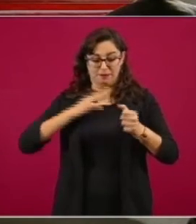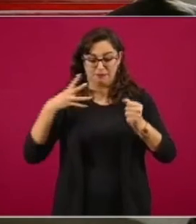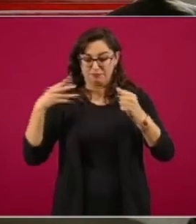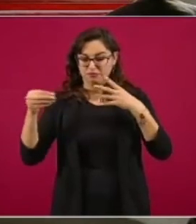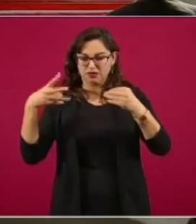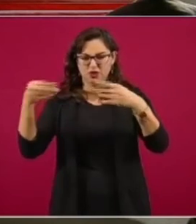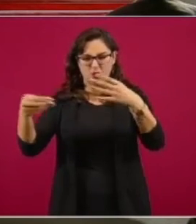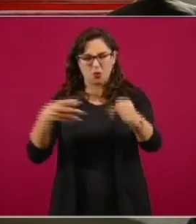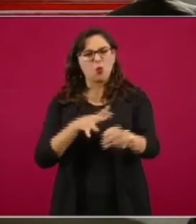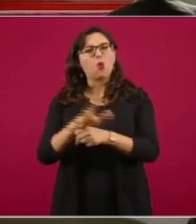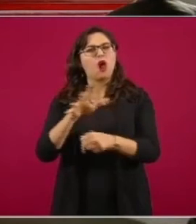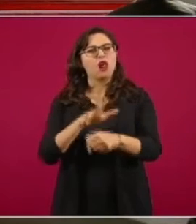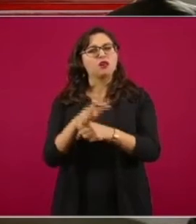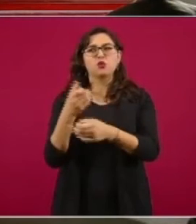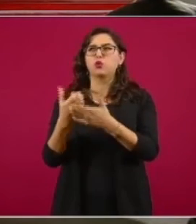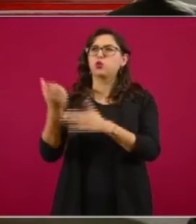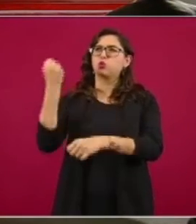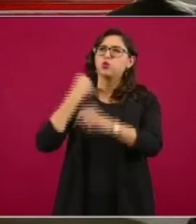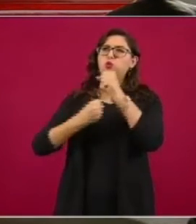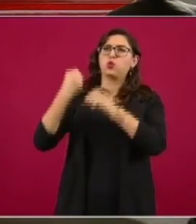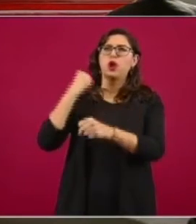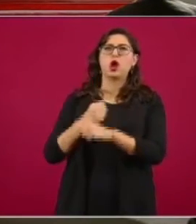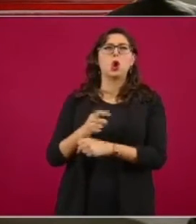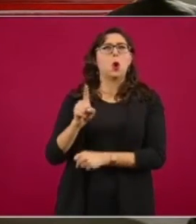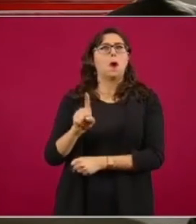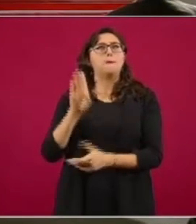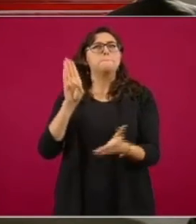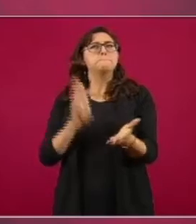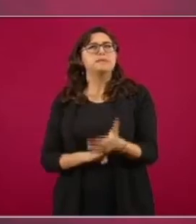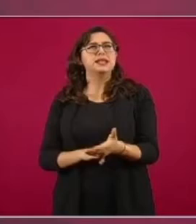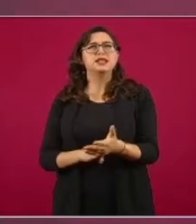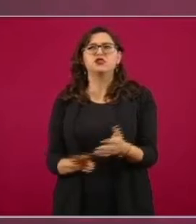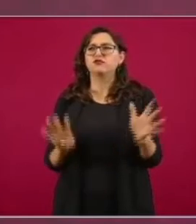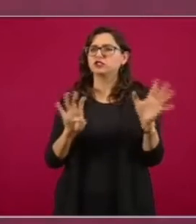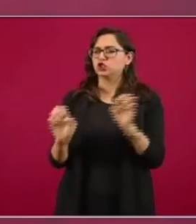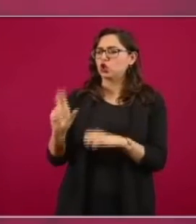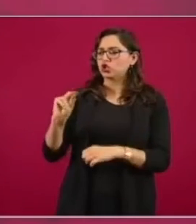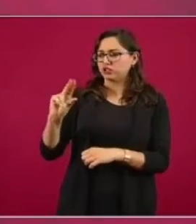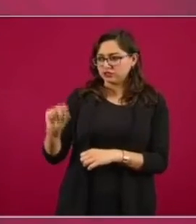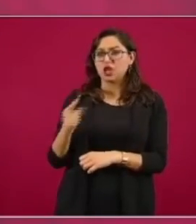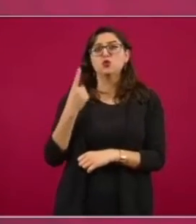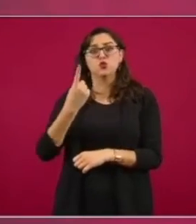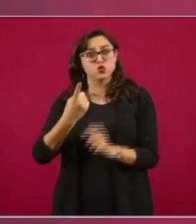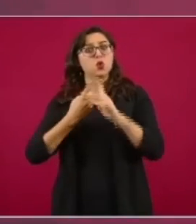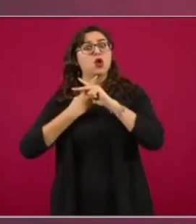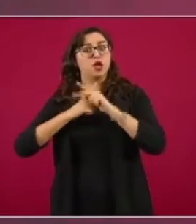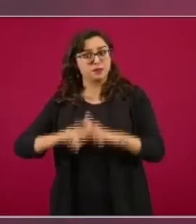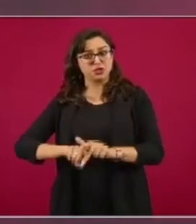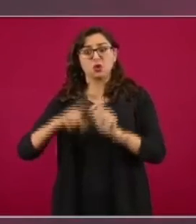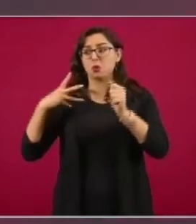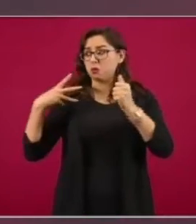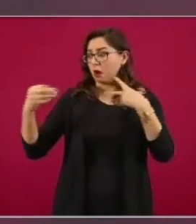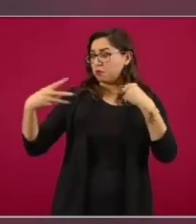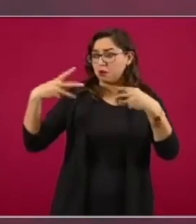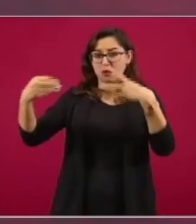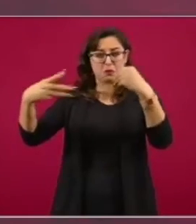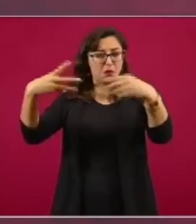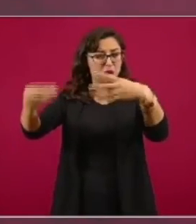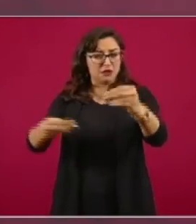los años 80, allá por 1981, y que ha tenido un impacto